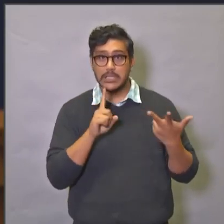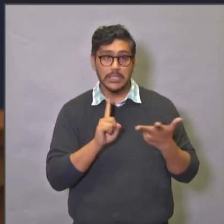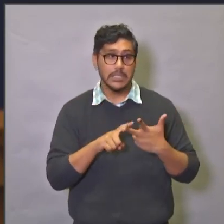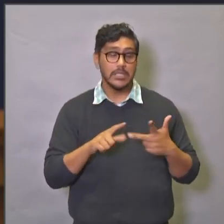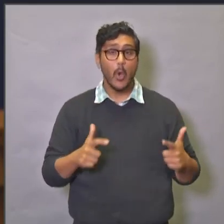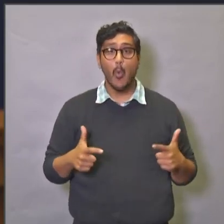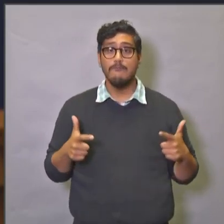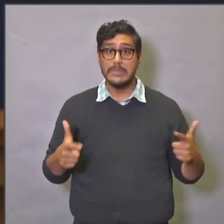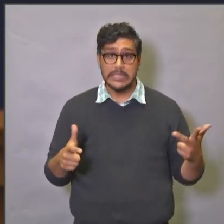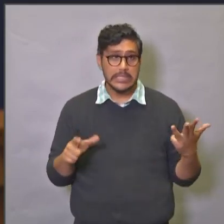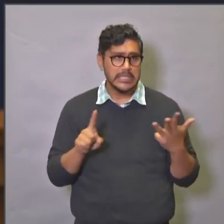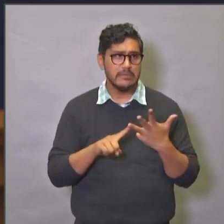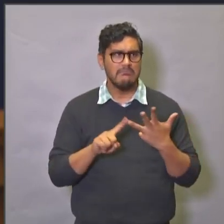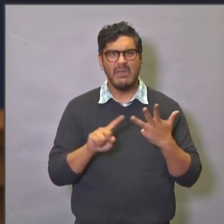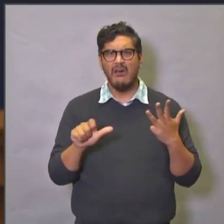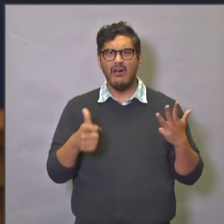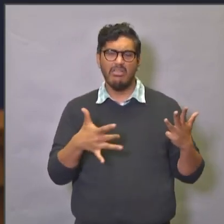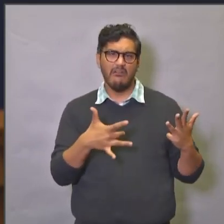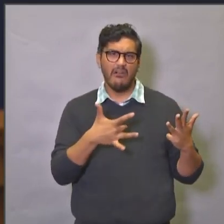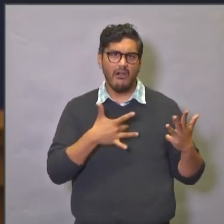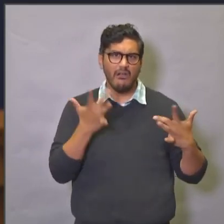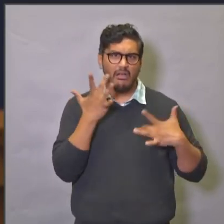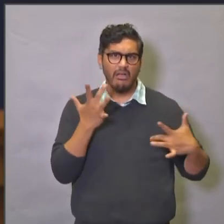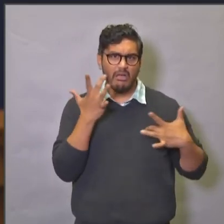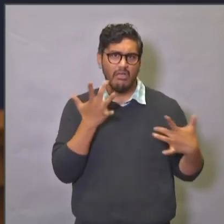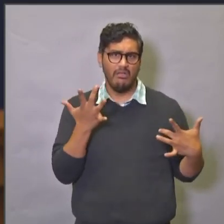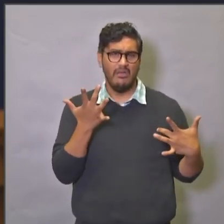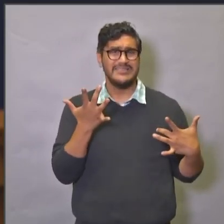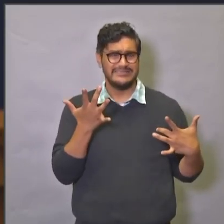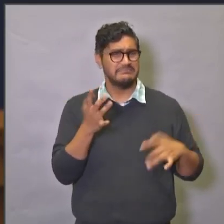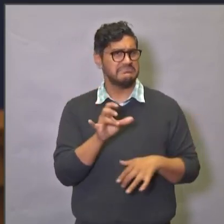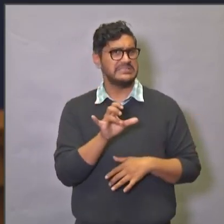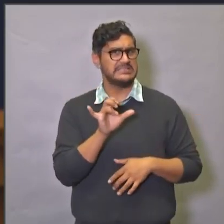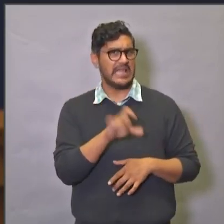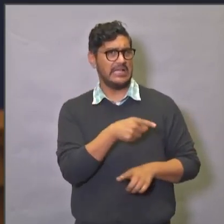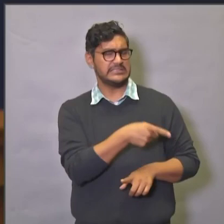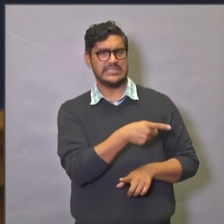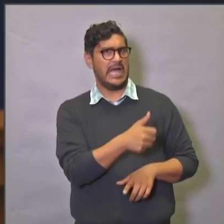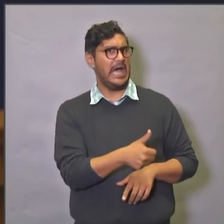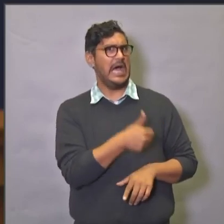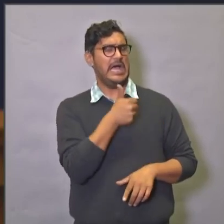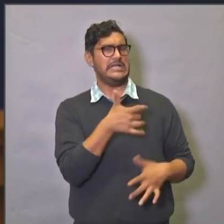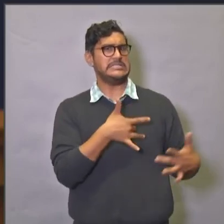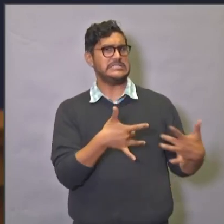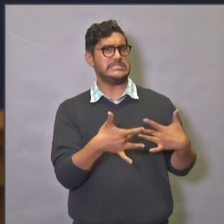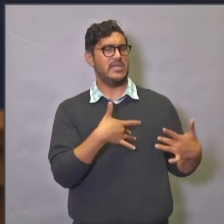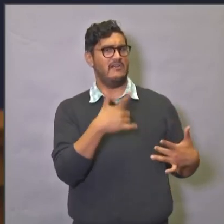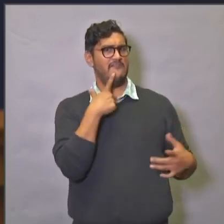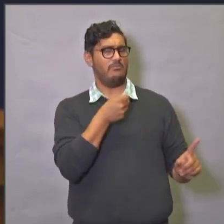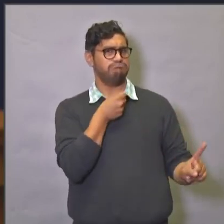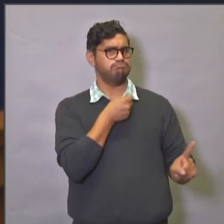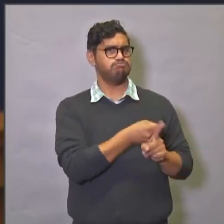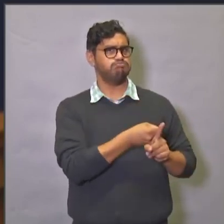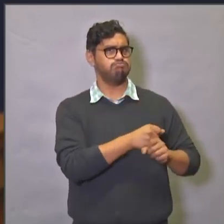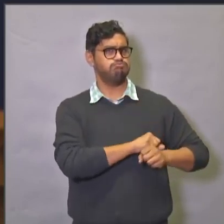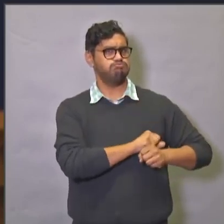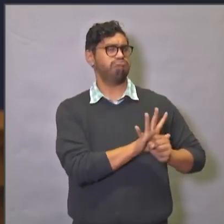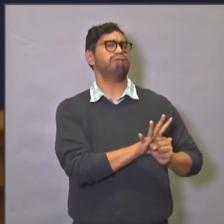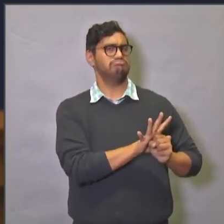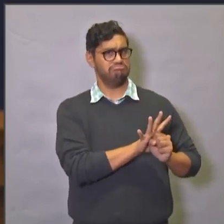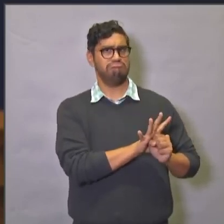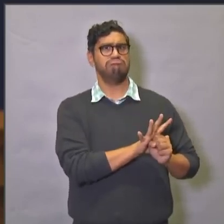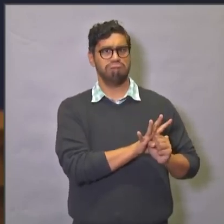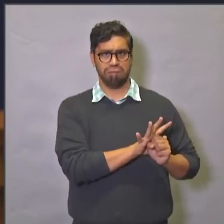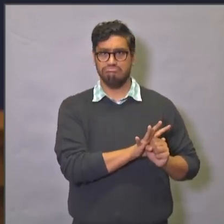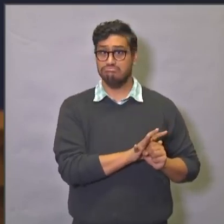obesidad y enfermedades cardíacas son motivo de mayor preocupación durante esta pandemia porque los datos